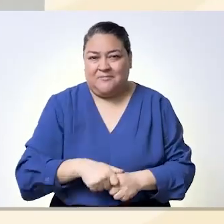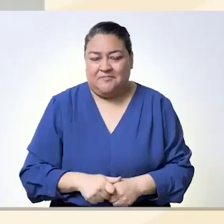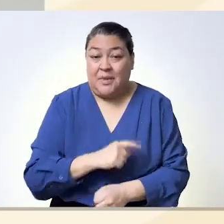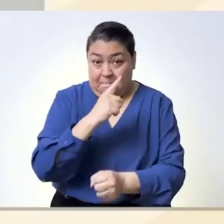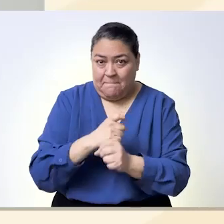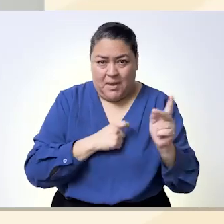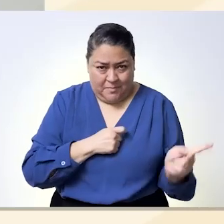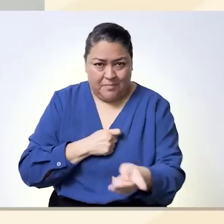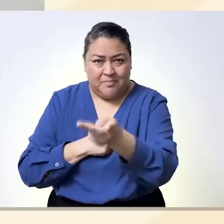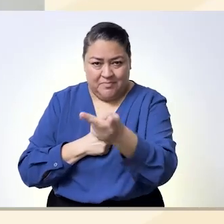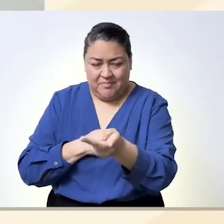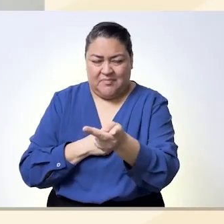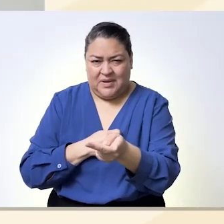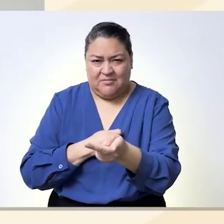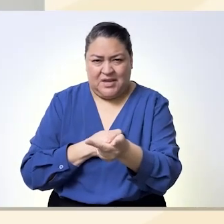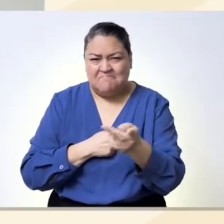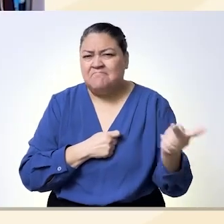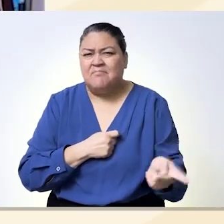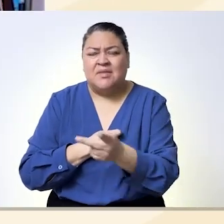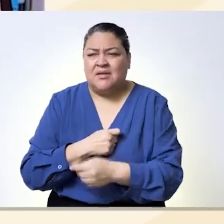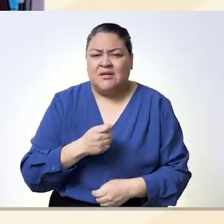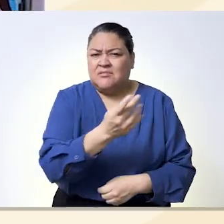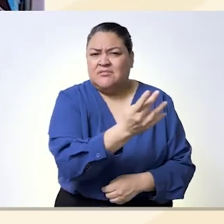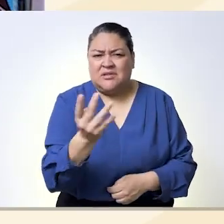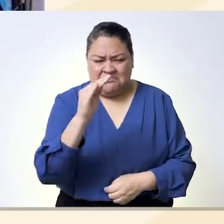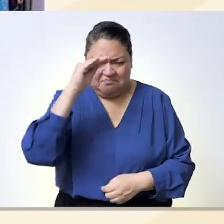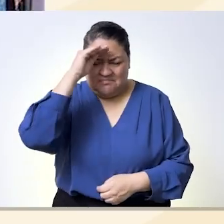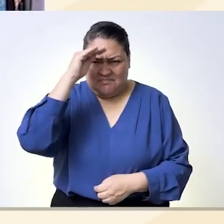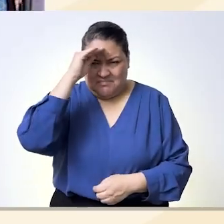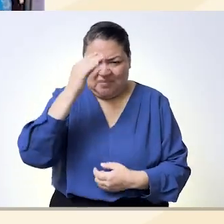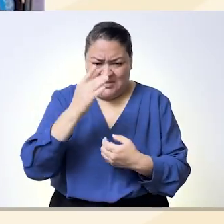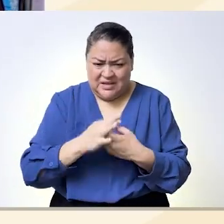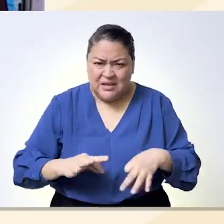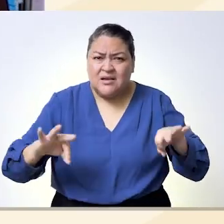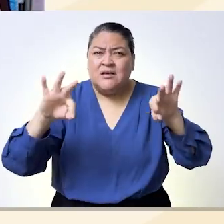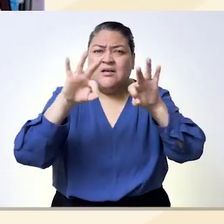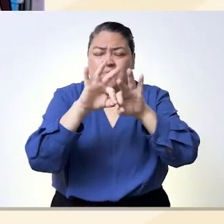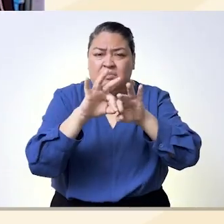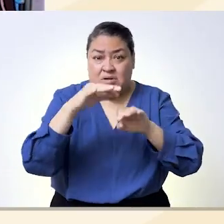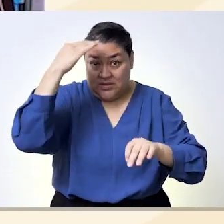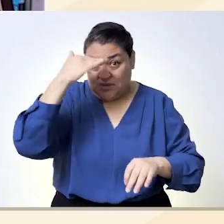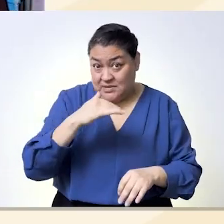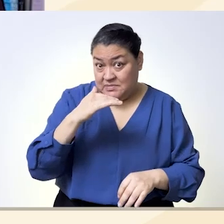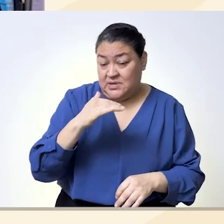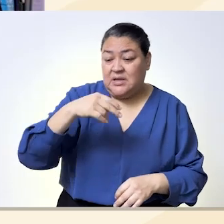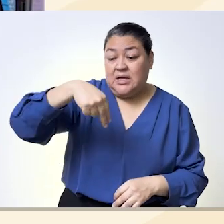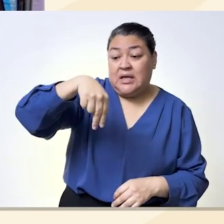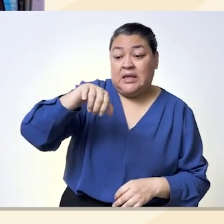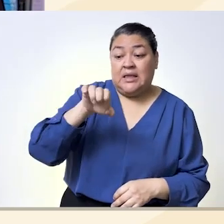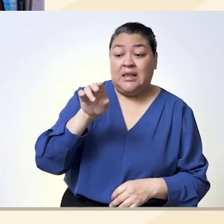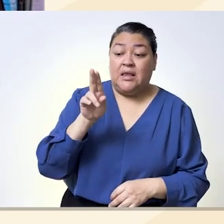Ahora bien, vamos a comenzar con nuestra primera pregunta, que tiene que ver con ¿por qué ustedes consideran importante que el enfoque